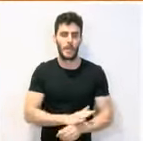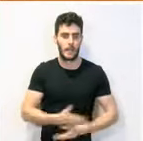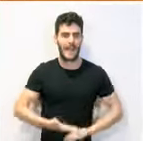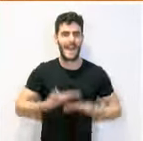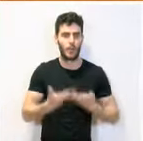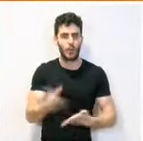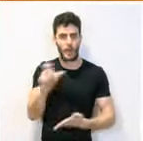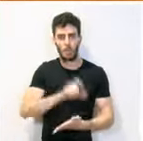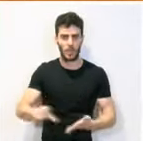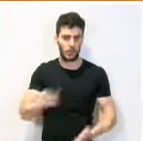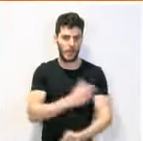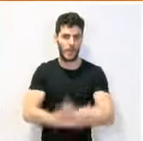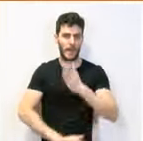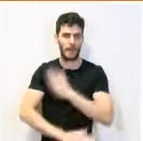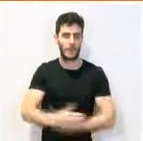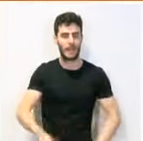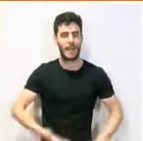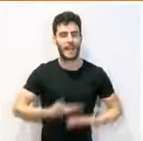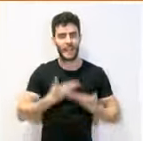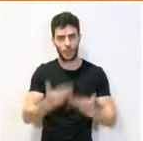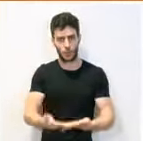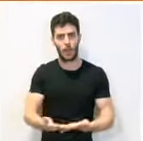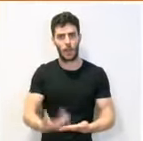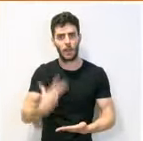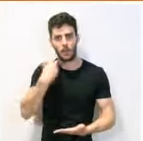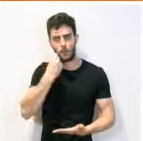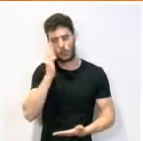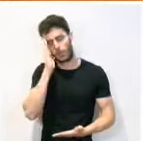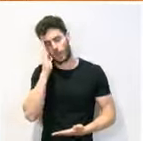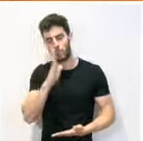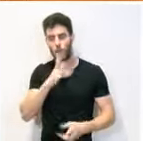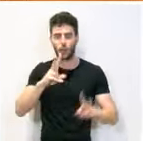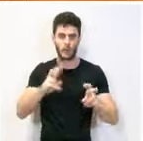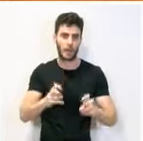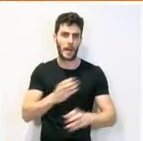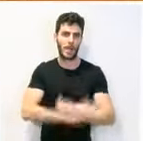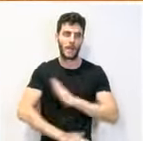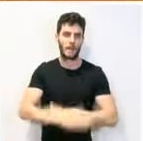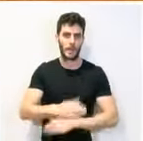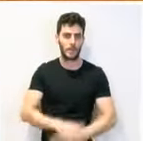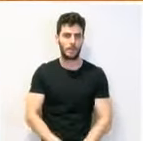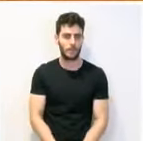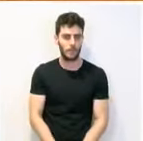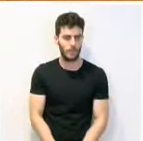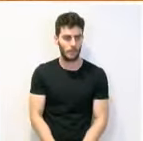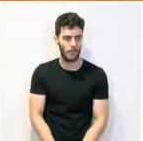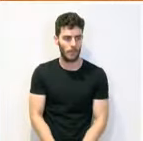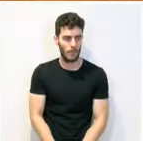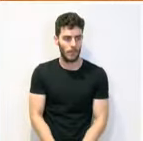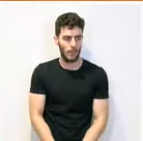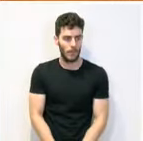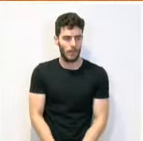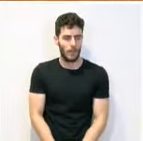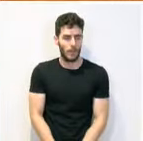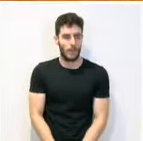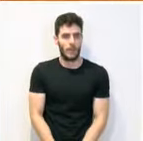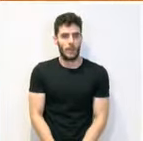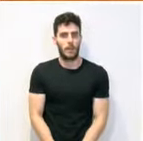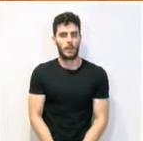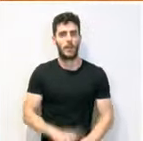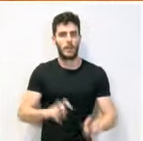las personas que necesitan de esa sedación por cuestión de discapacidad? Otra de las cuestiones que esta mañana no